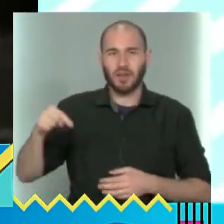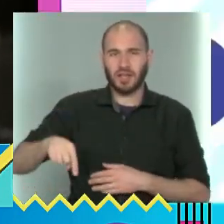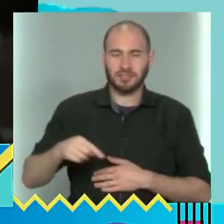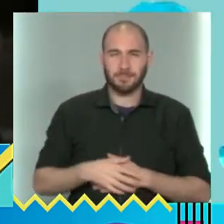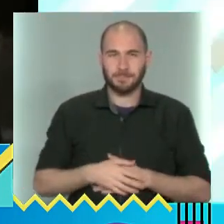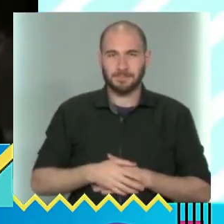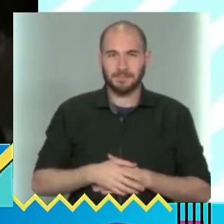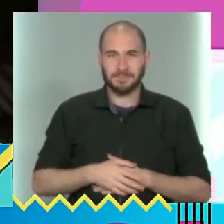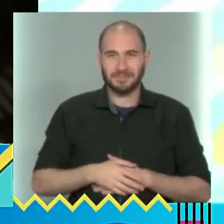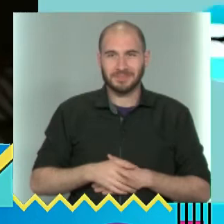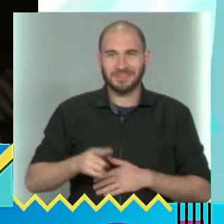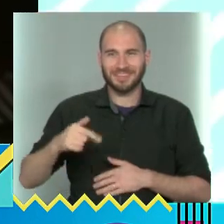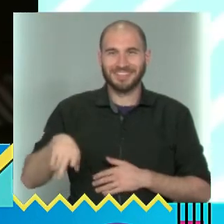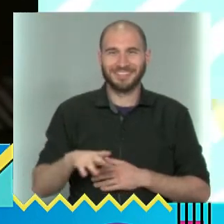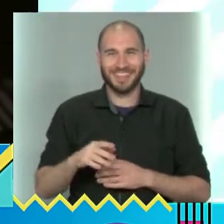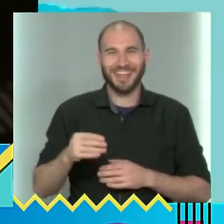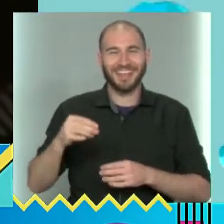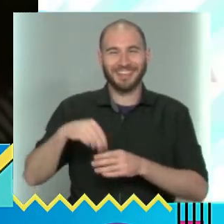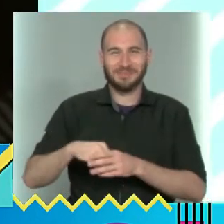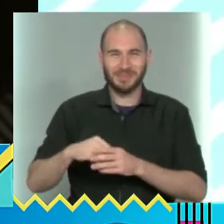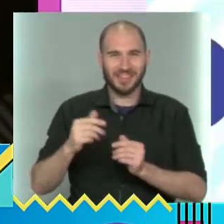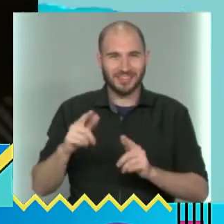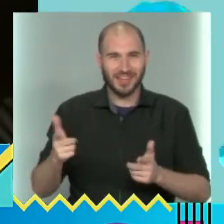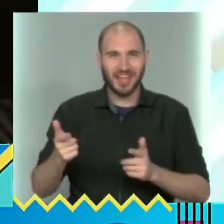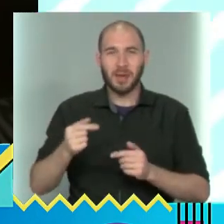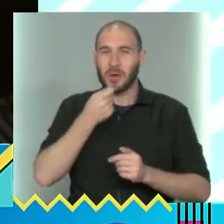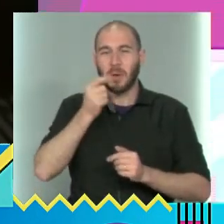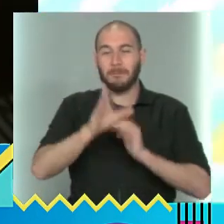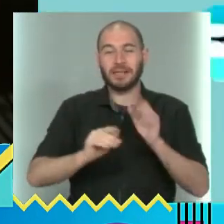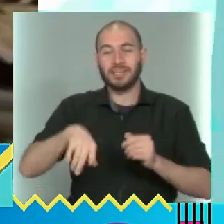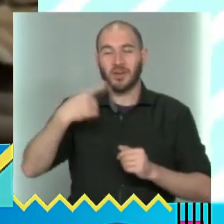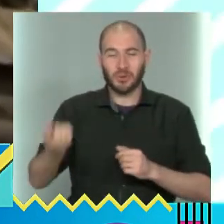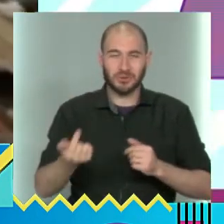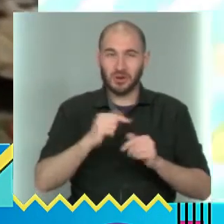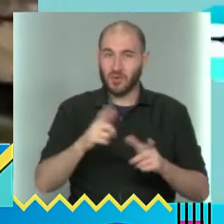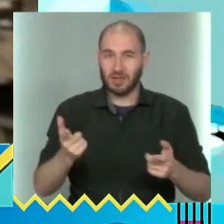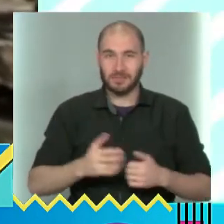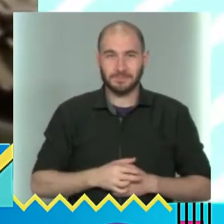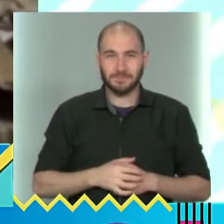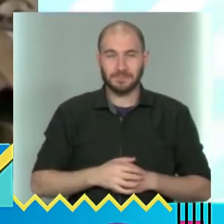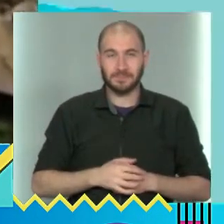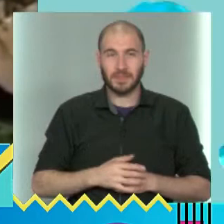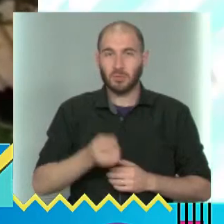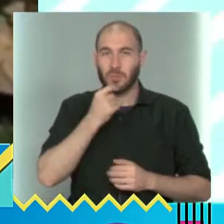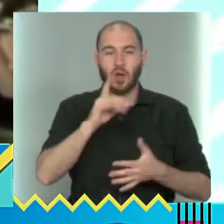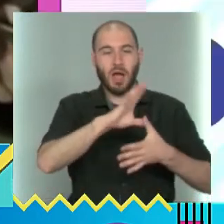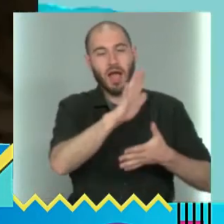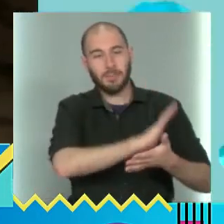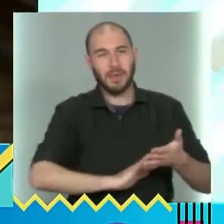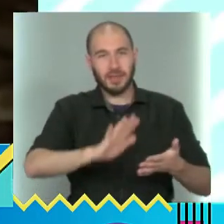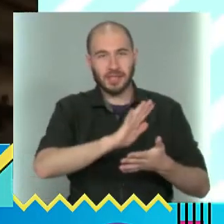que no tiene las dependencias que tiene el resto de los estados de Occidente